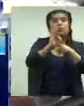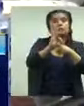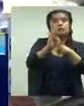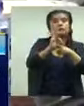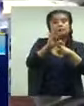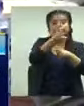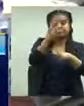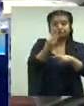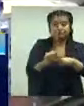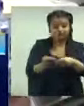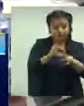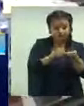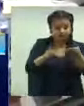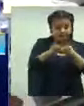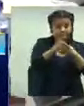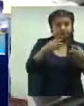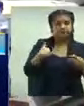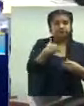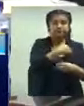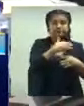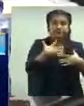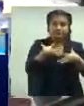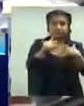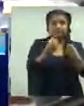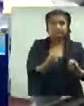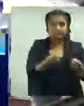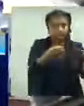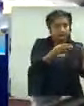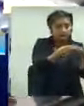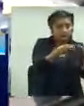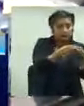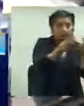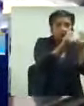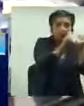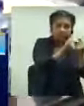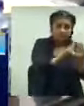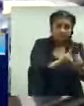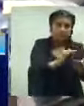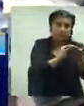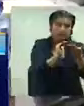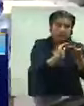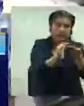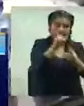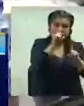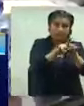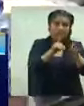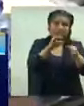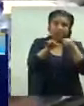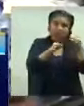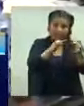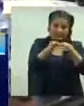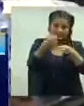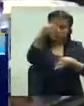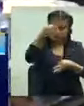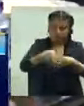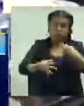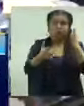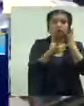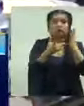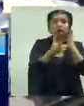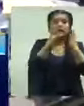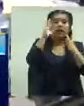por unidad ejecutora, por grupo de gasto, y una explicación calificada de por qué es